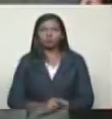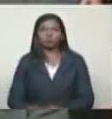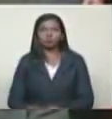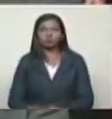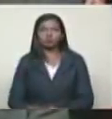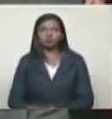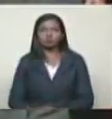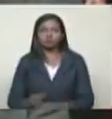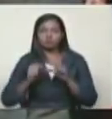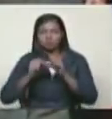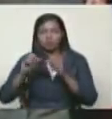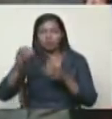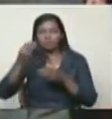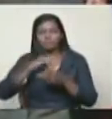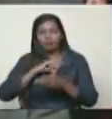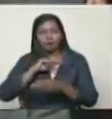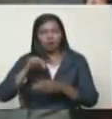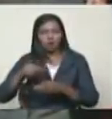preservar,